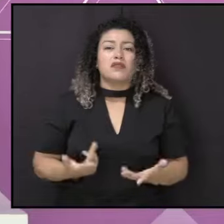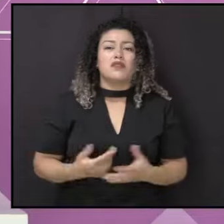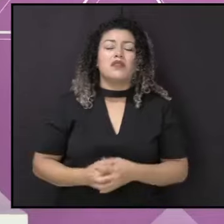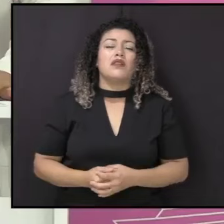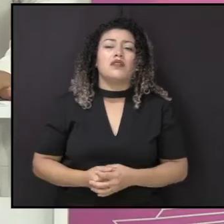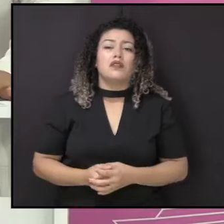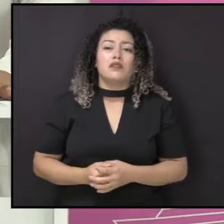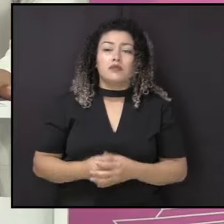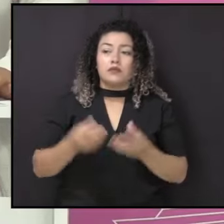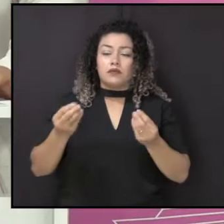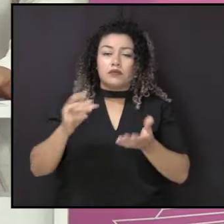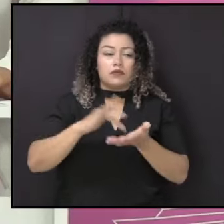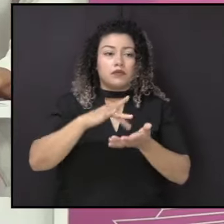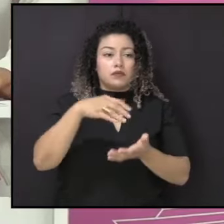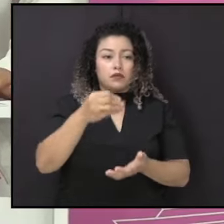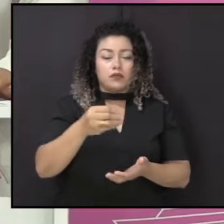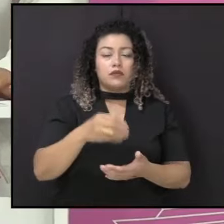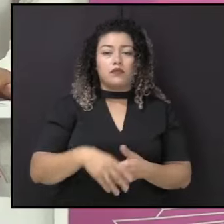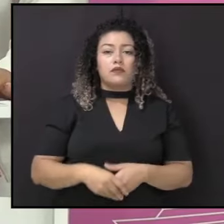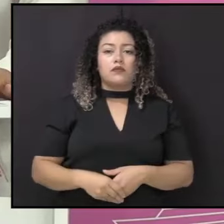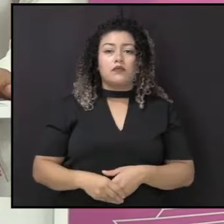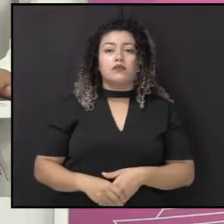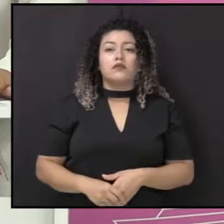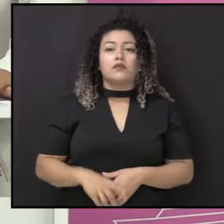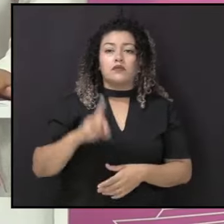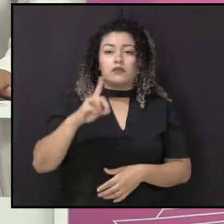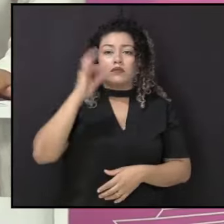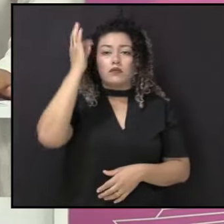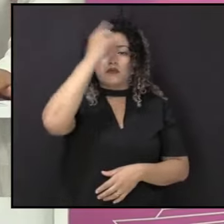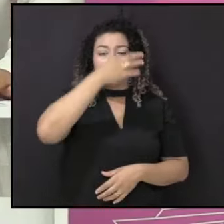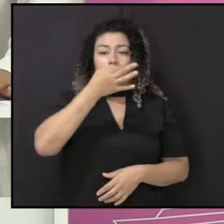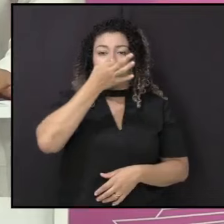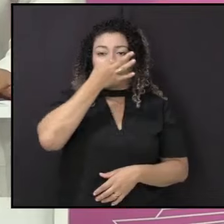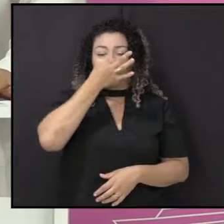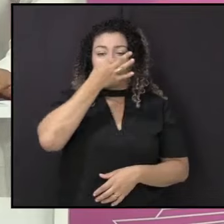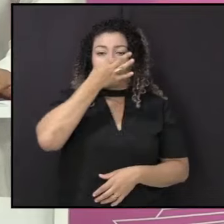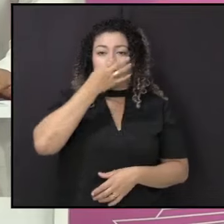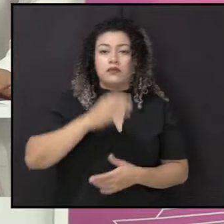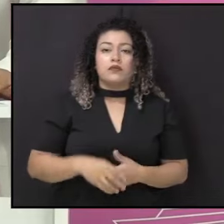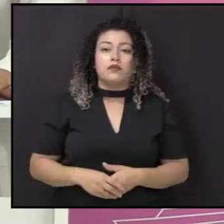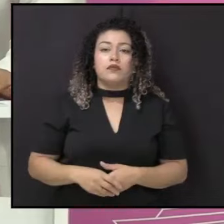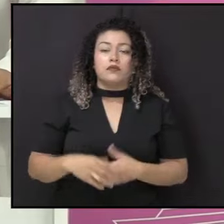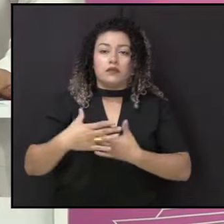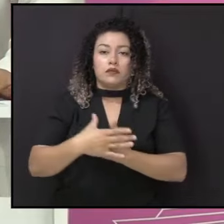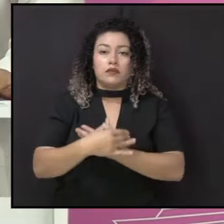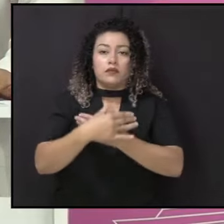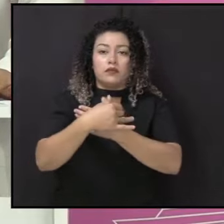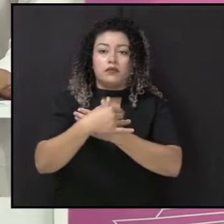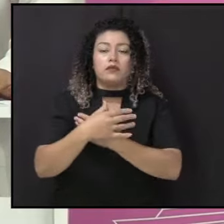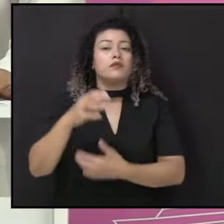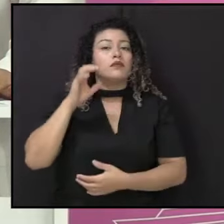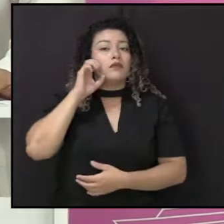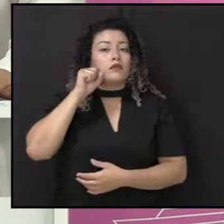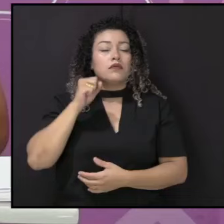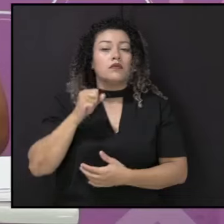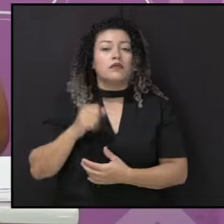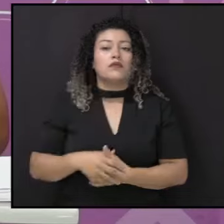muchos estamos atravesando. Gracias, candidata. Tienen ahora 1 minuto de contrarréplica para la candidata de la coalición Sigamos Haciendo Historia.